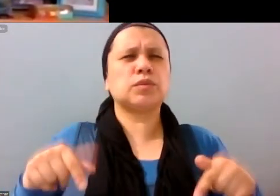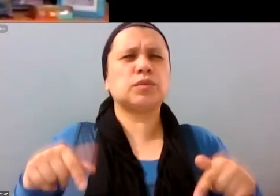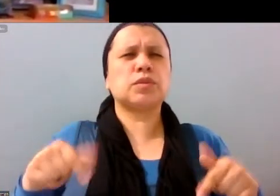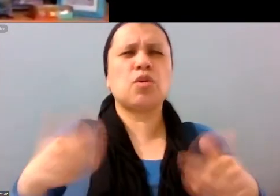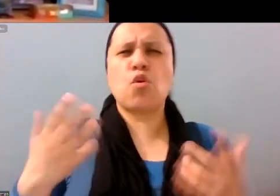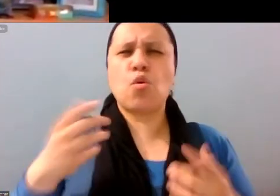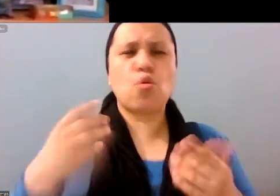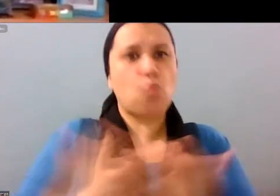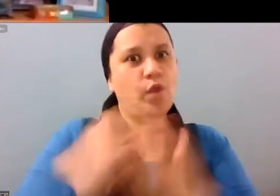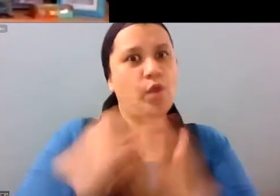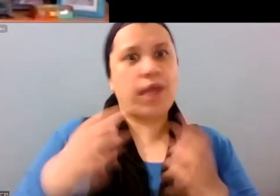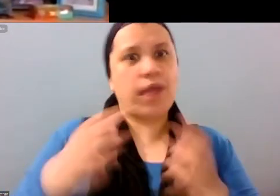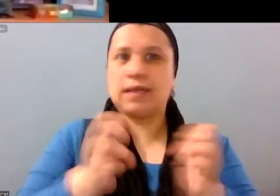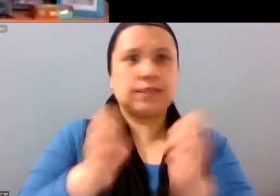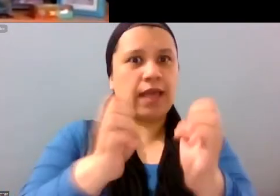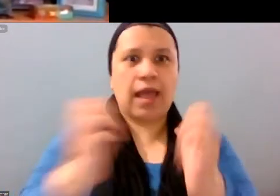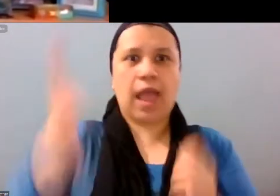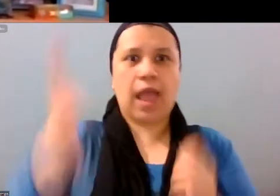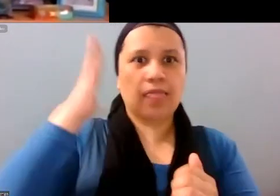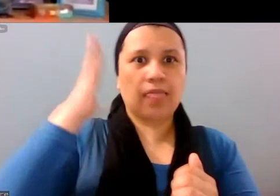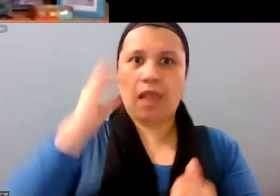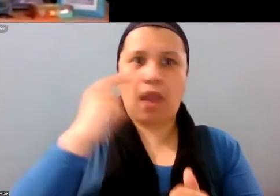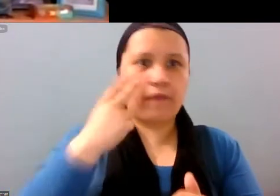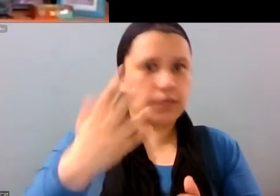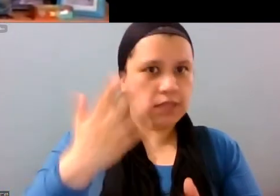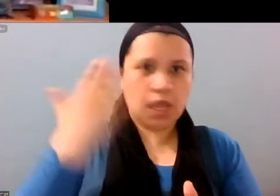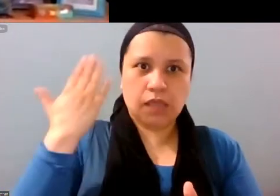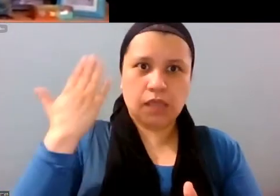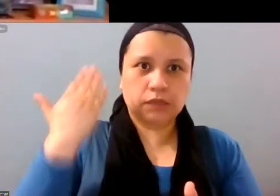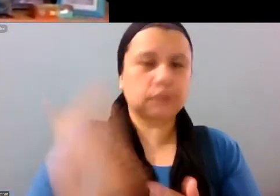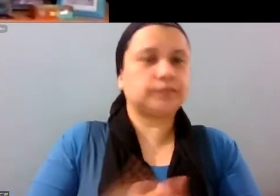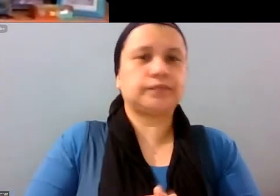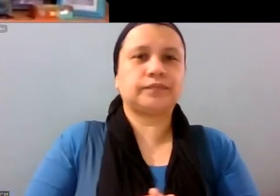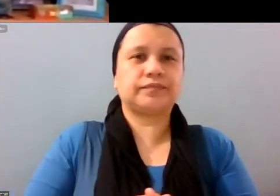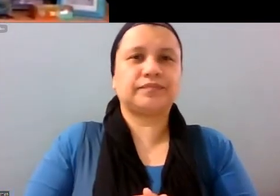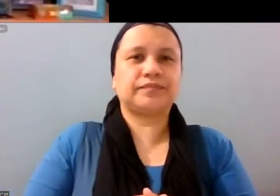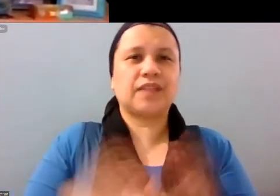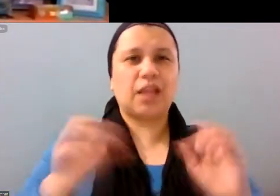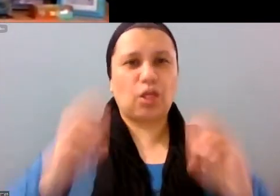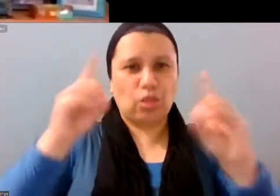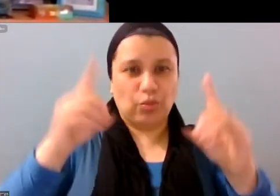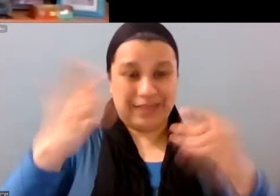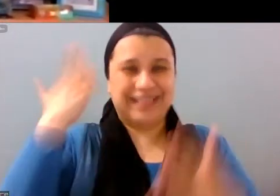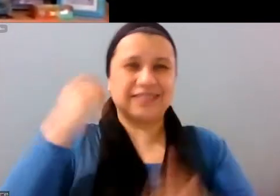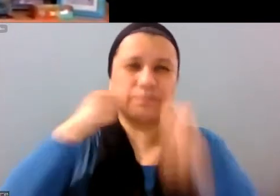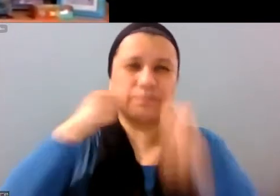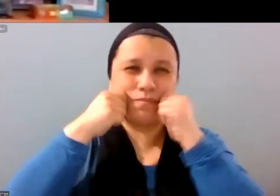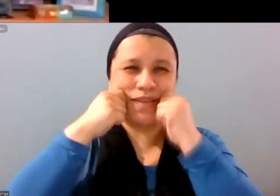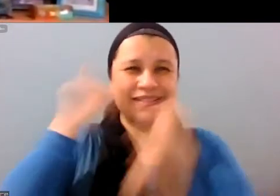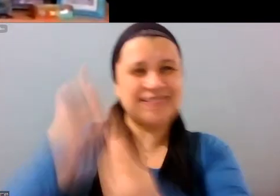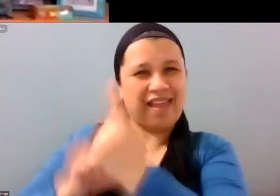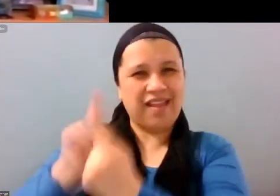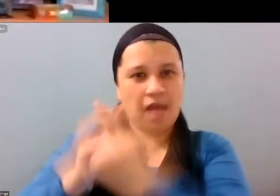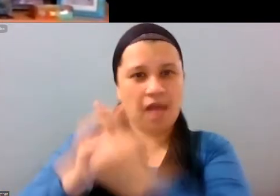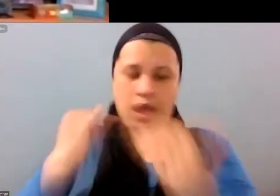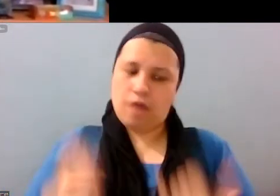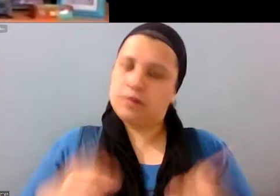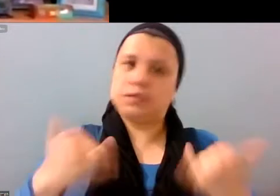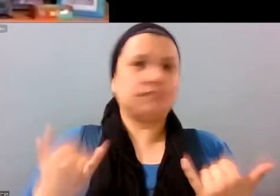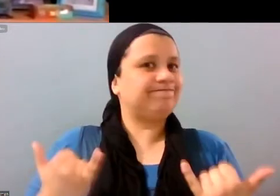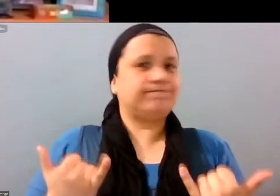estaban previstas desde una una educación presencial y que hoy este ya es parte del